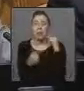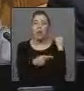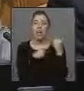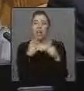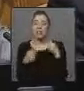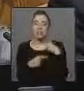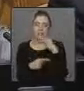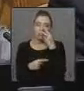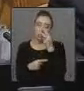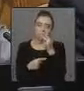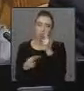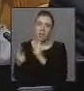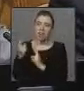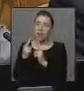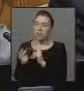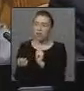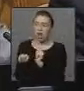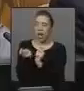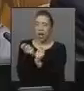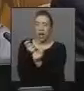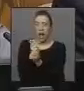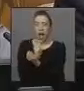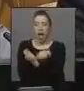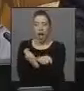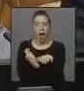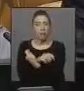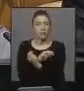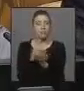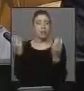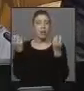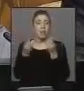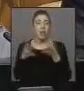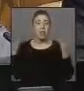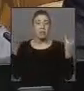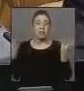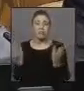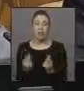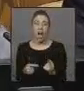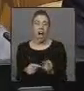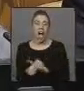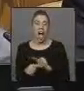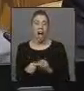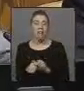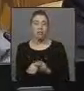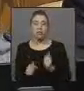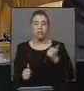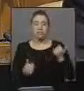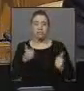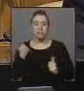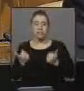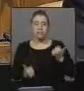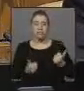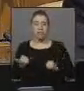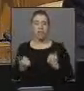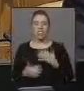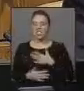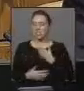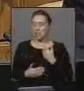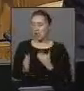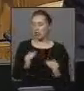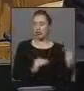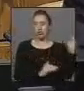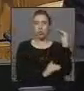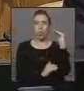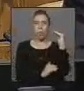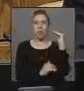históricamente hemos visto cómo la relación cambia y se pierden especies por el abuso, por la prepotencia humana, por sentirse brutalmente